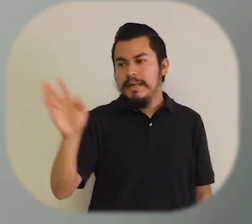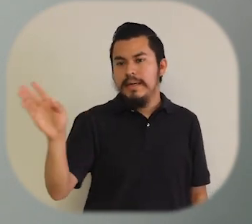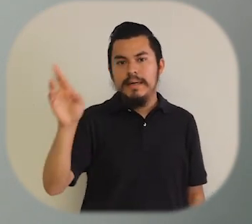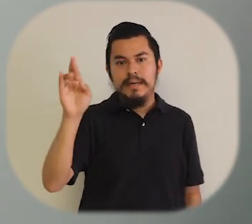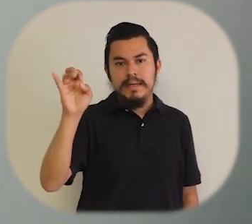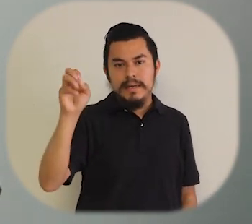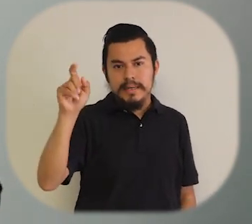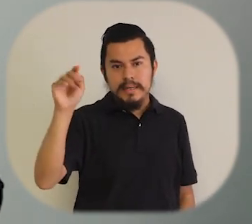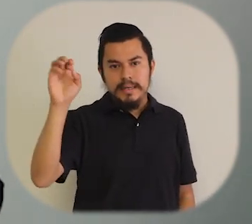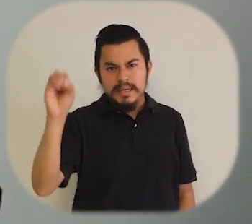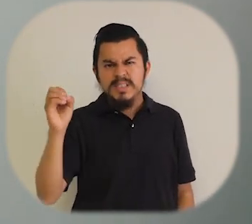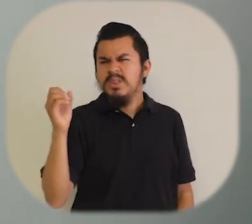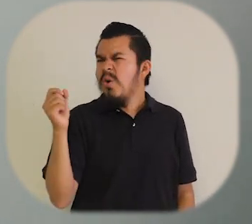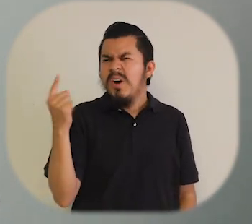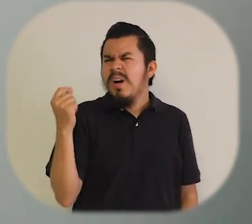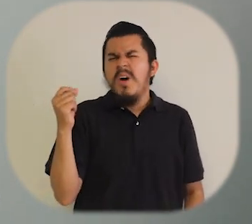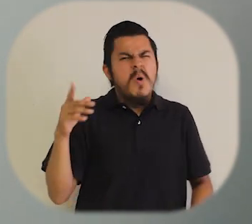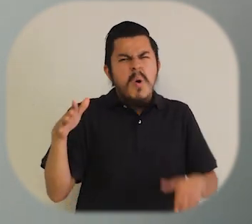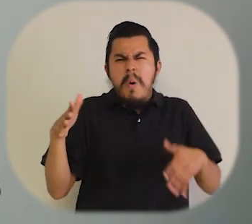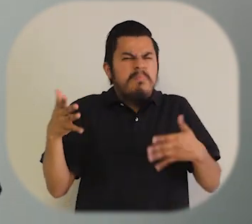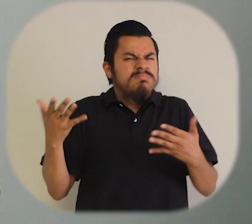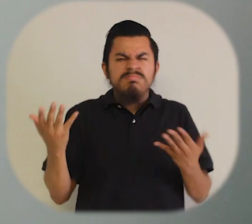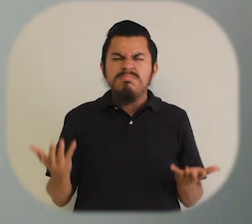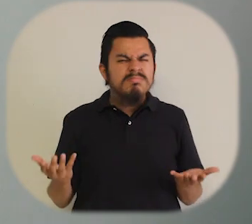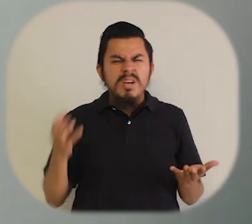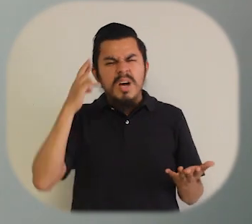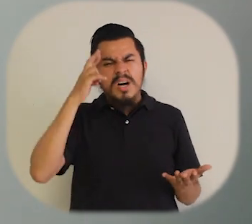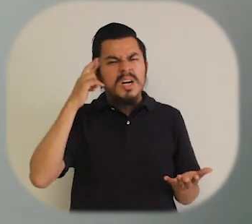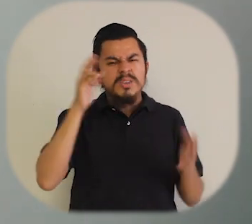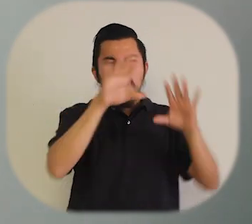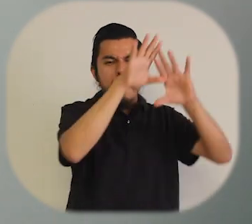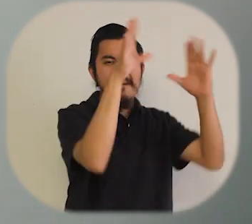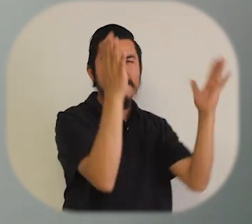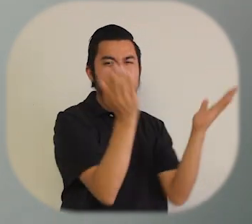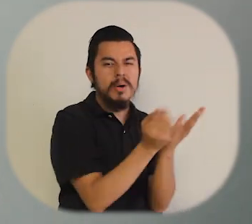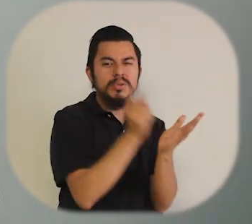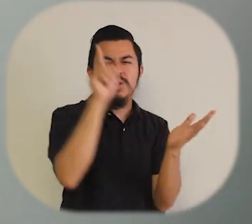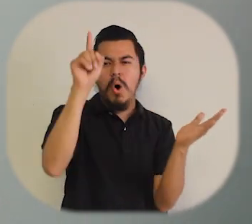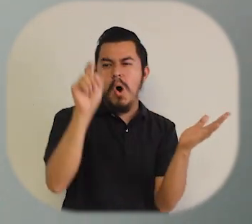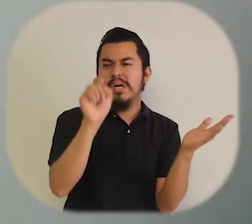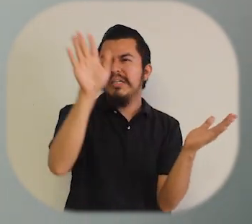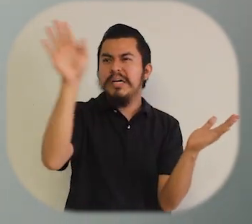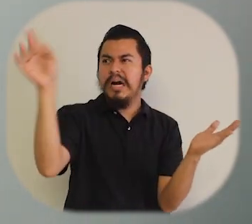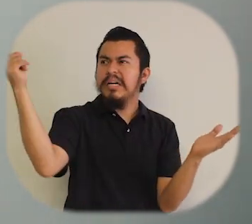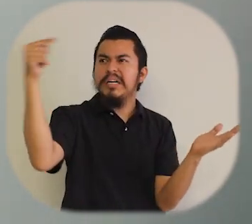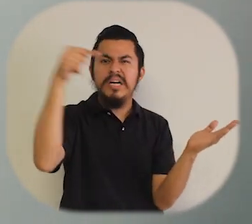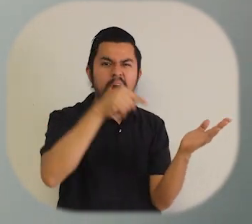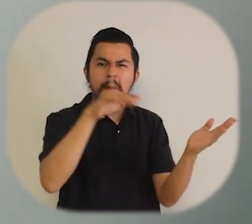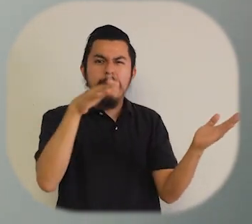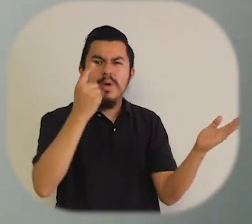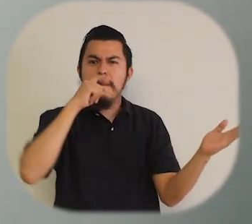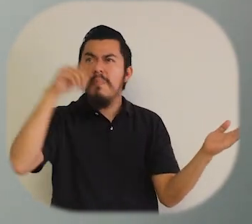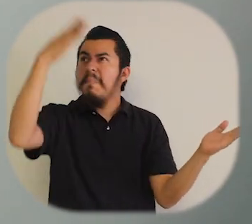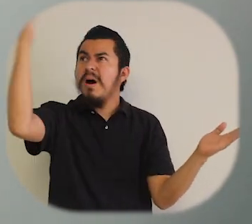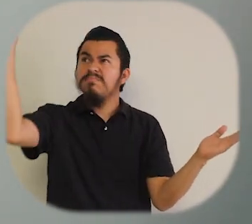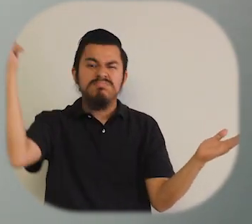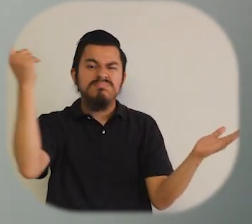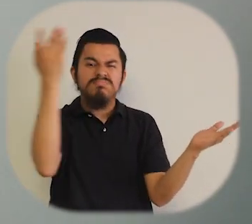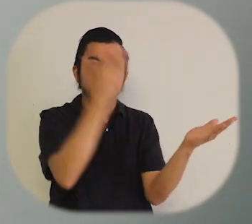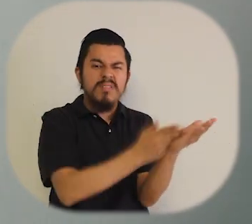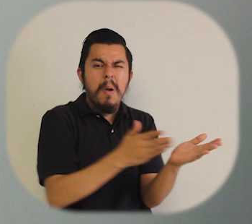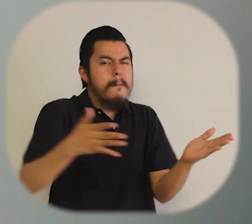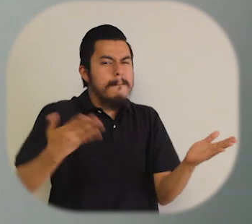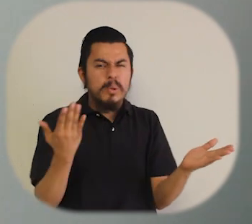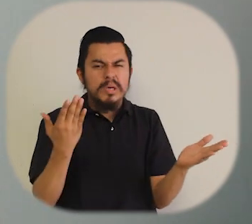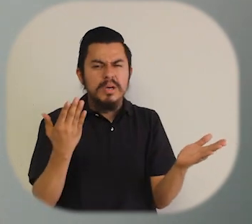Él vino a esta tierra. La razón por la que el Padre envió a Cristo no es otra razón, sino para salvarnos, para rescatarnos.